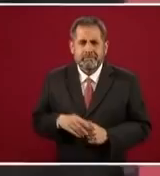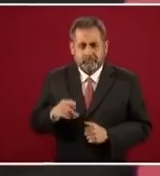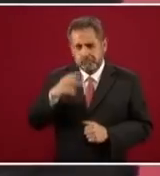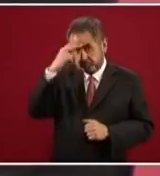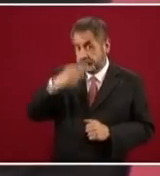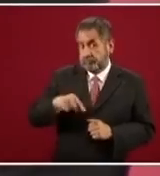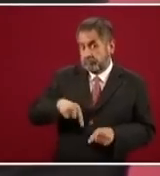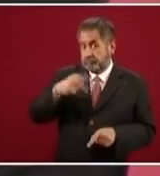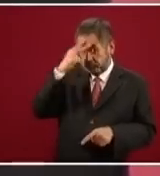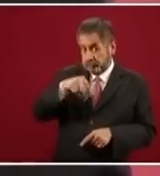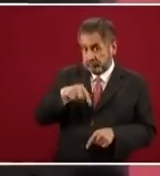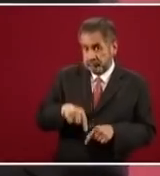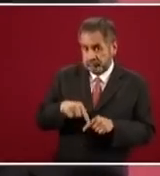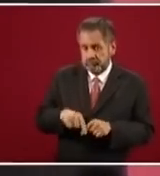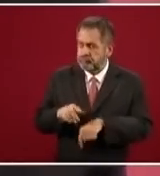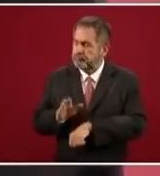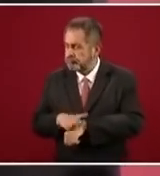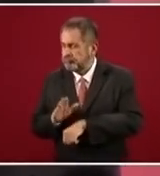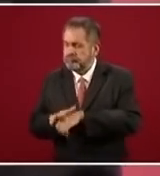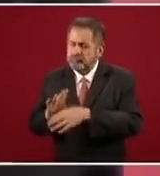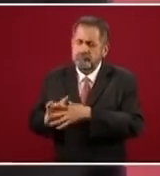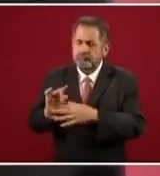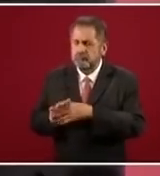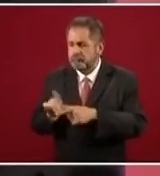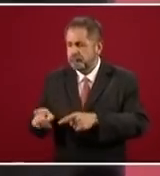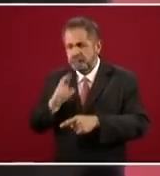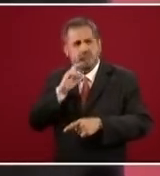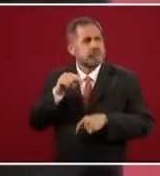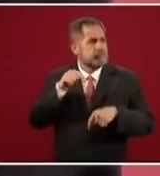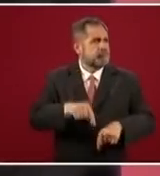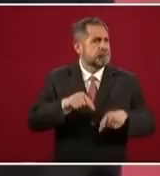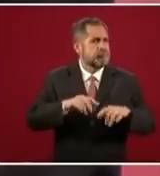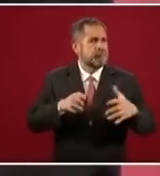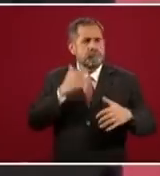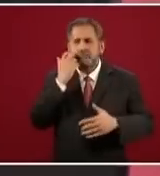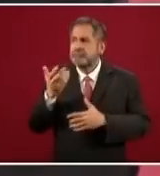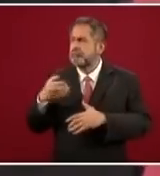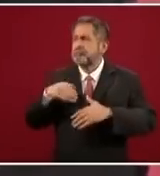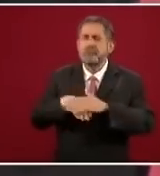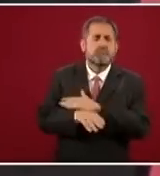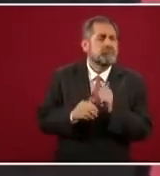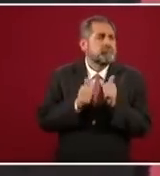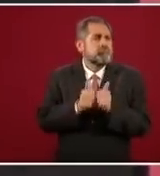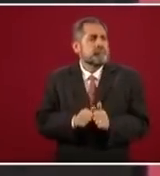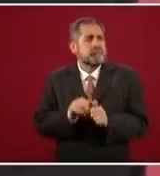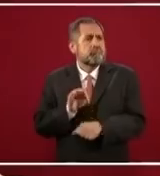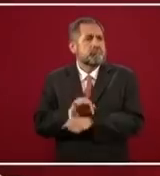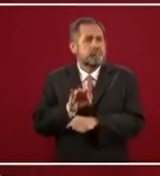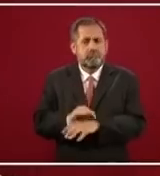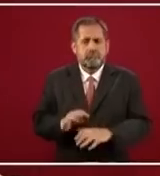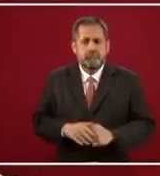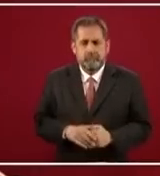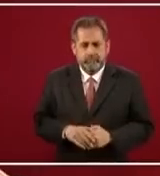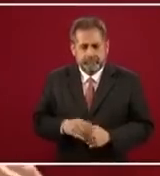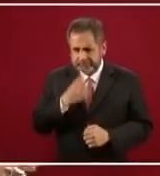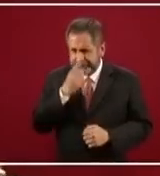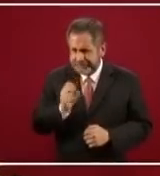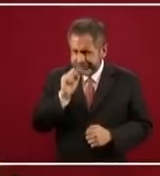mexicano que planteó que lo que buscaban era refugio. Se dijo,